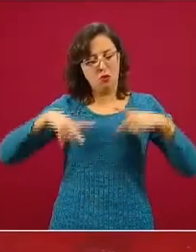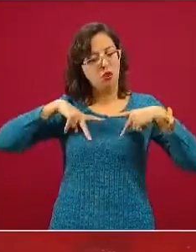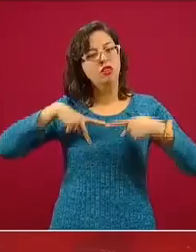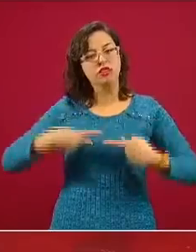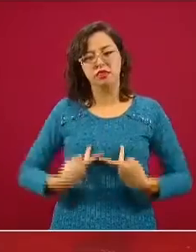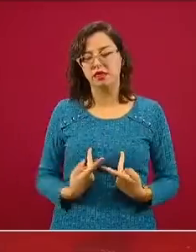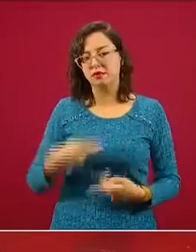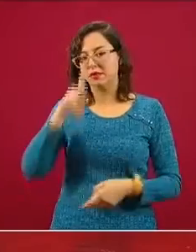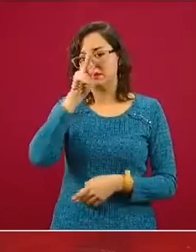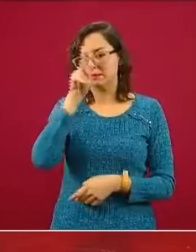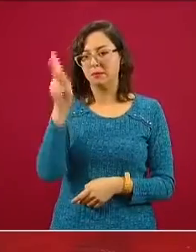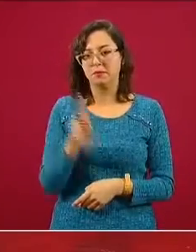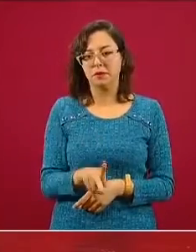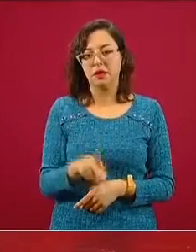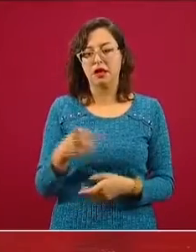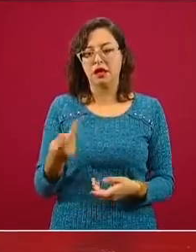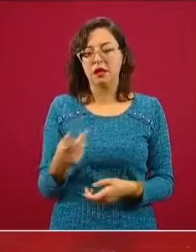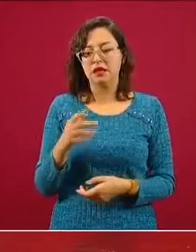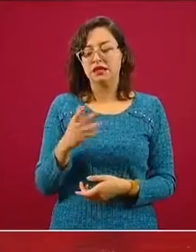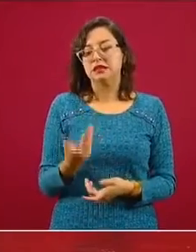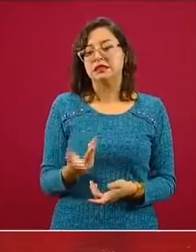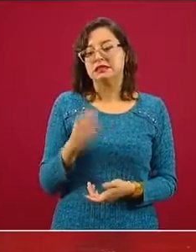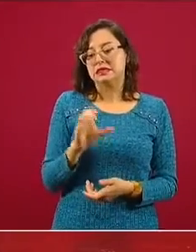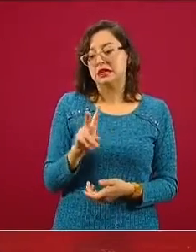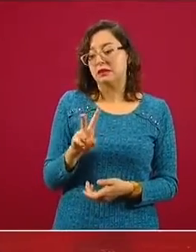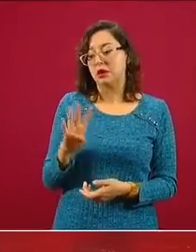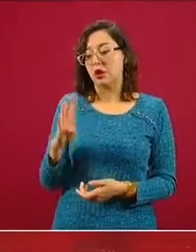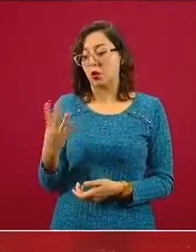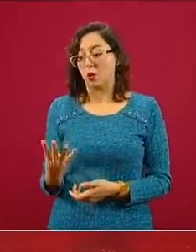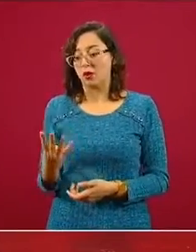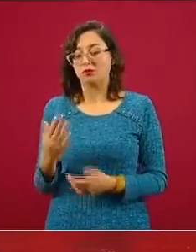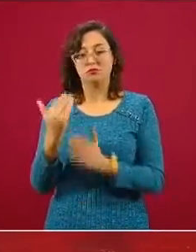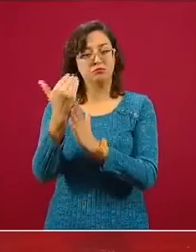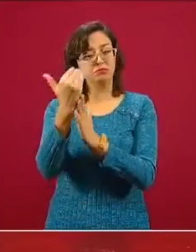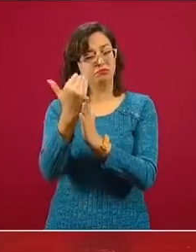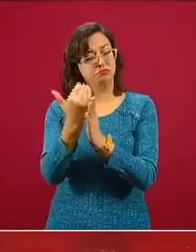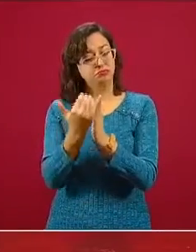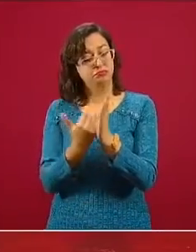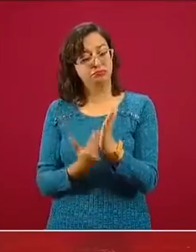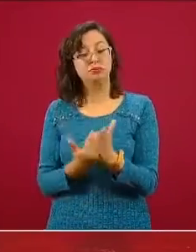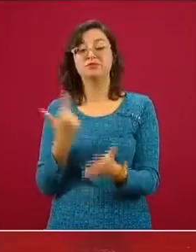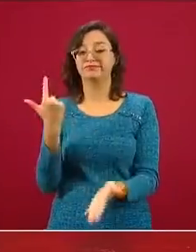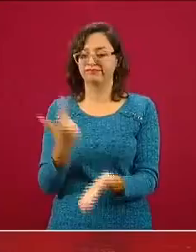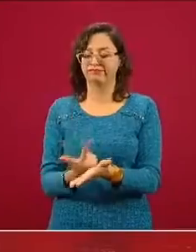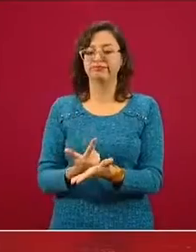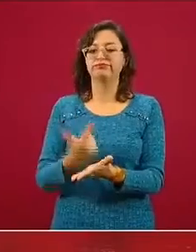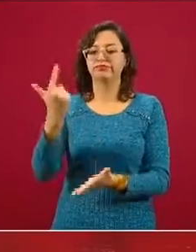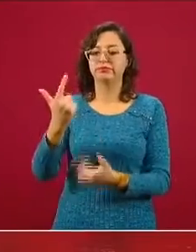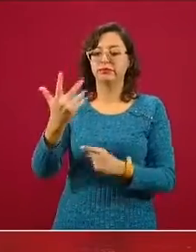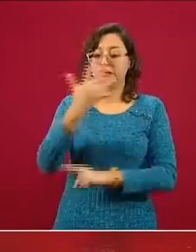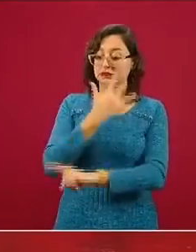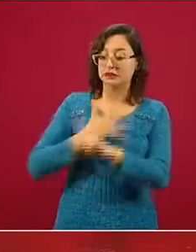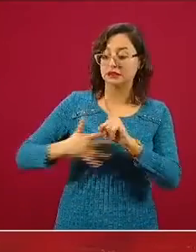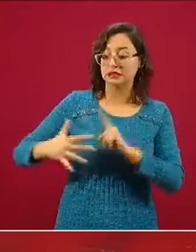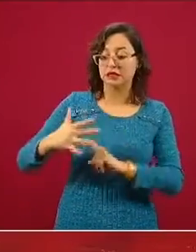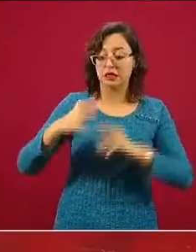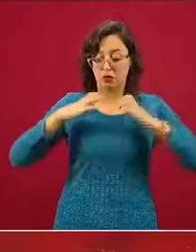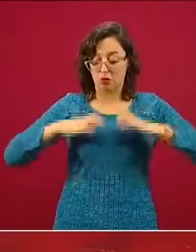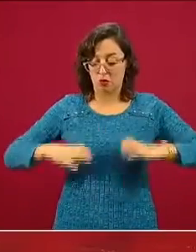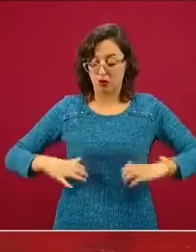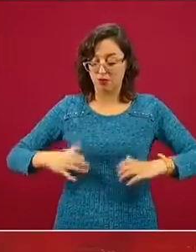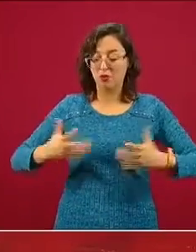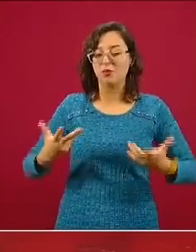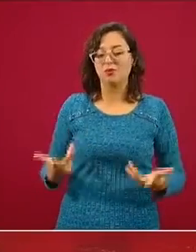del sistema inmune. La cuenta de CD4 está baja, está muy baja. Estas condiciones hacen más propensa a la